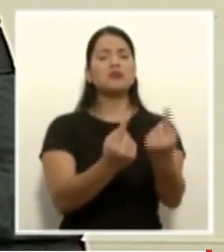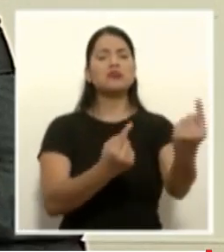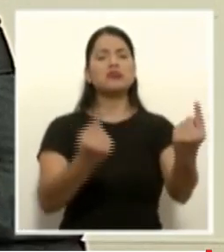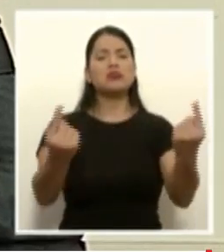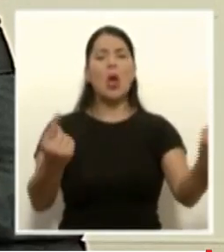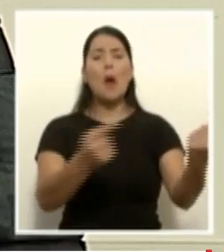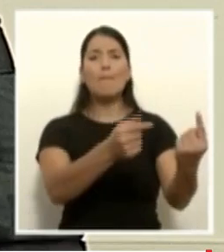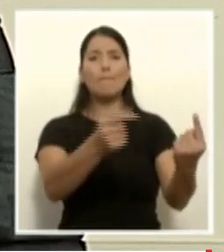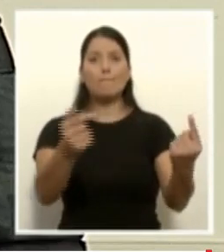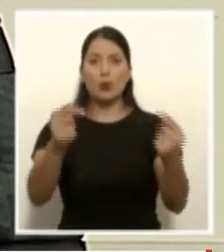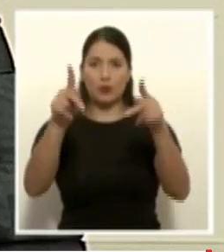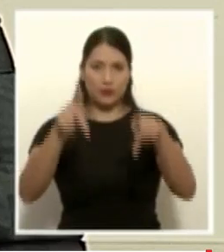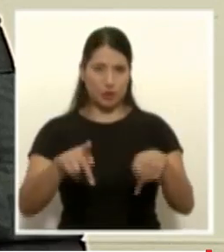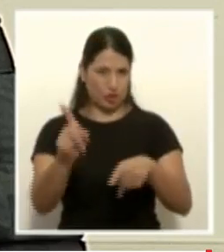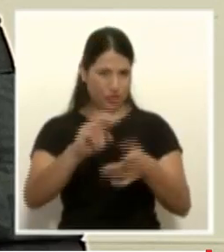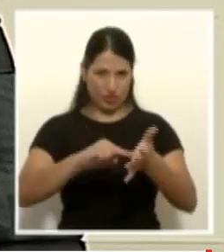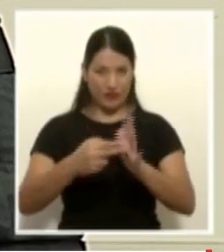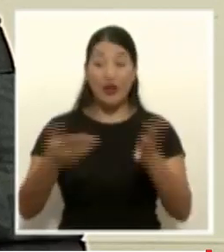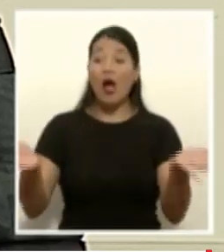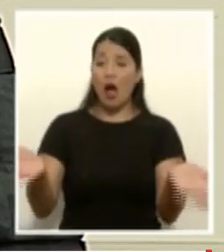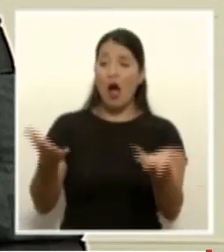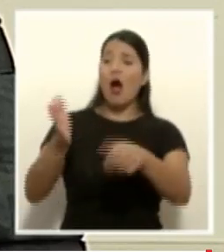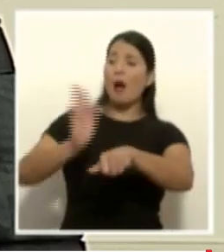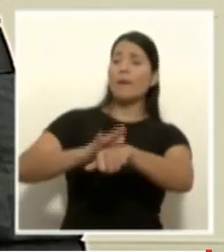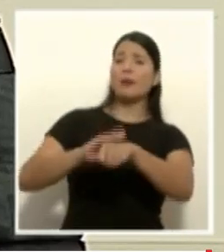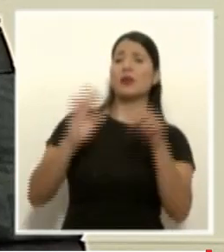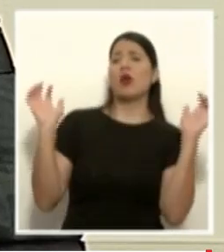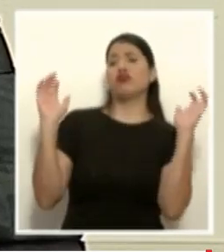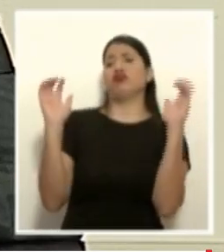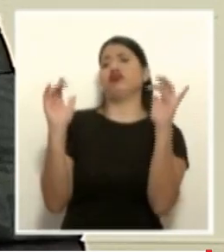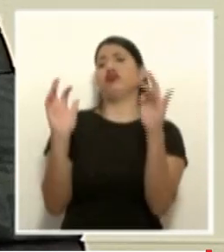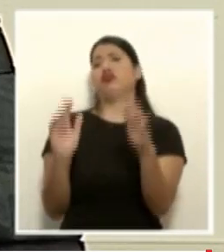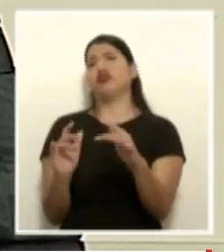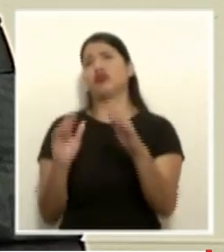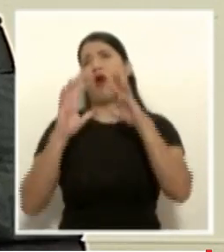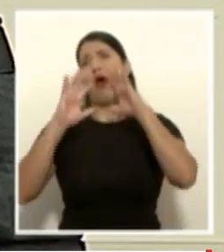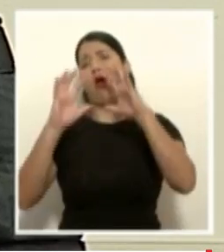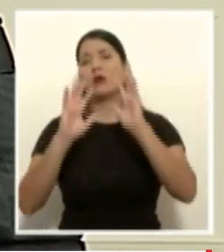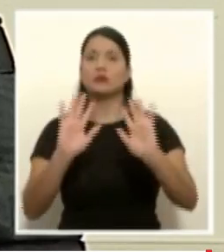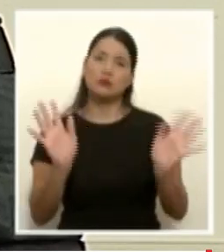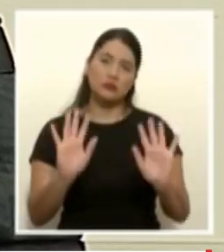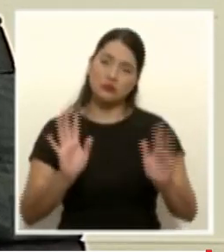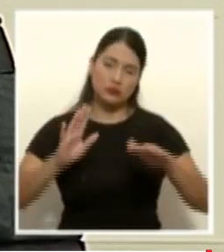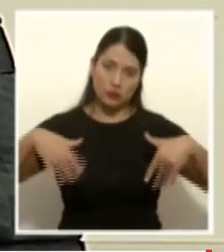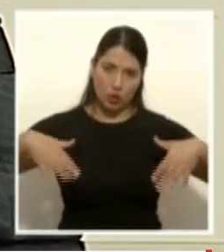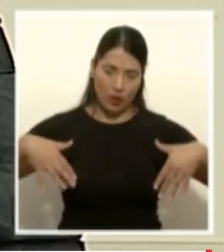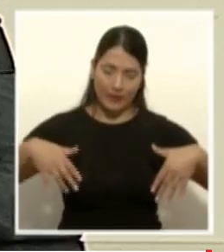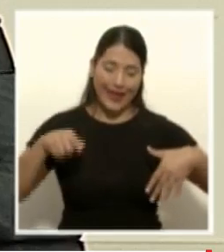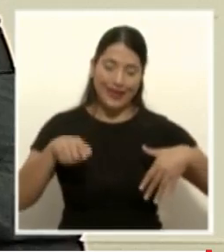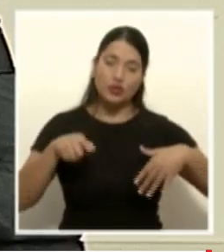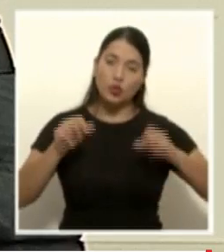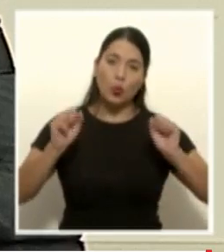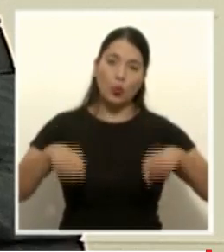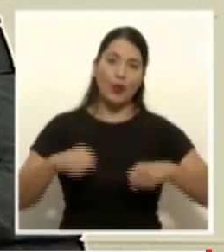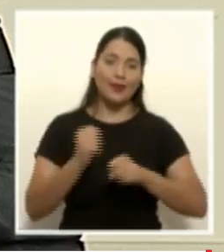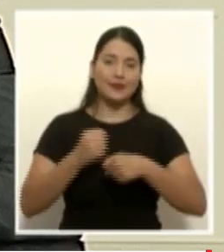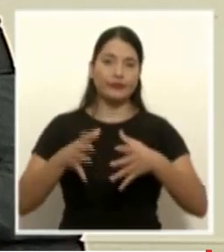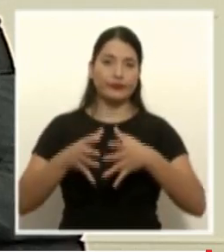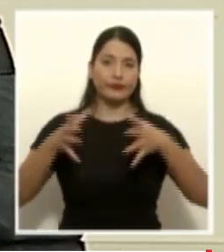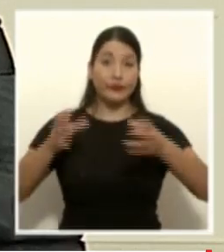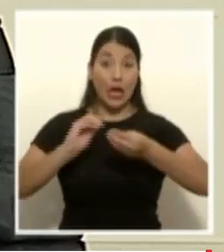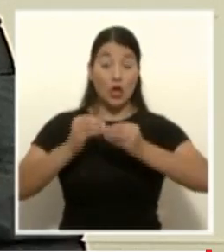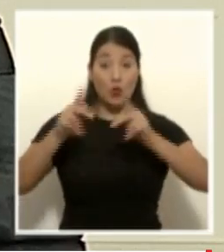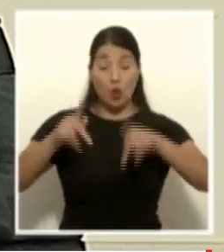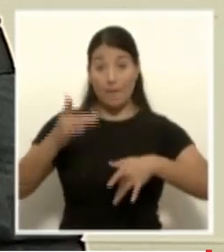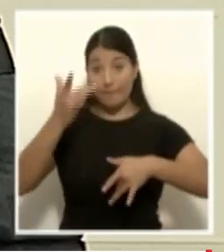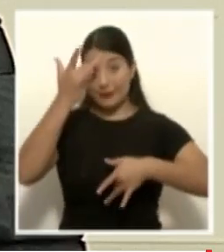porque sabemos que eso sí pues ayudaría a montones a que el virus nos haga el daño más grande en lo que es mortalidad, ¿verdad? Y entonces